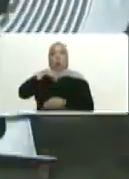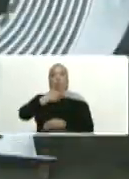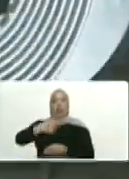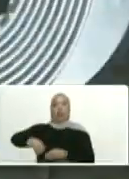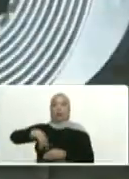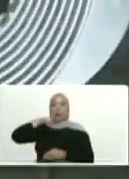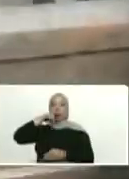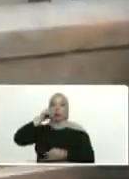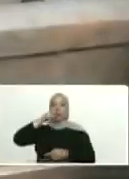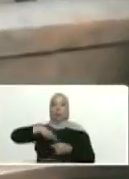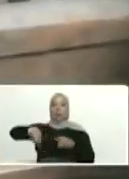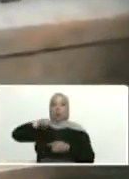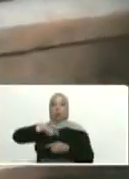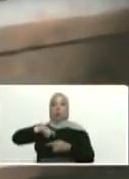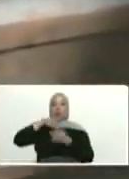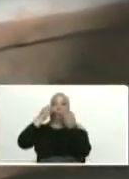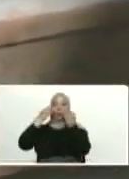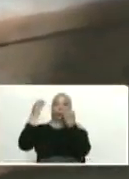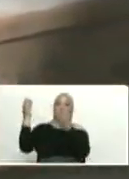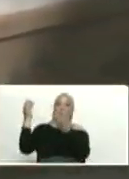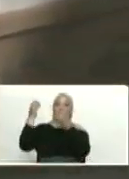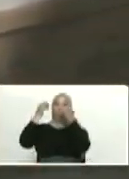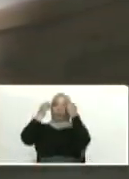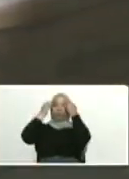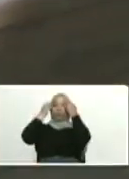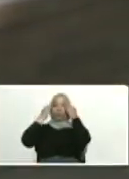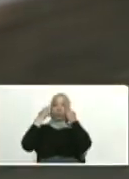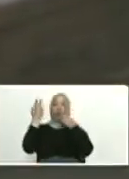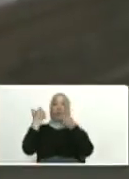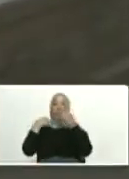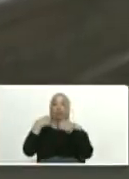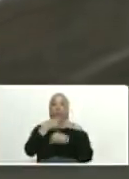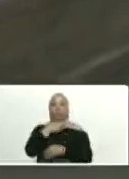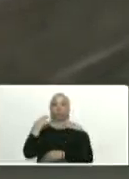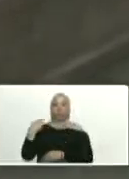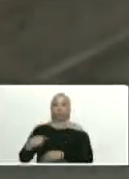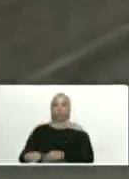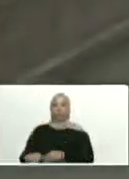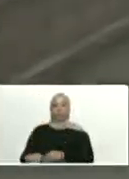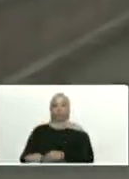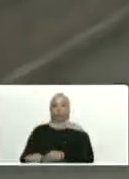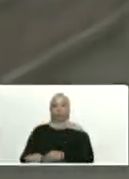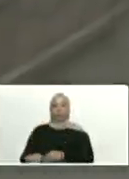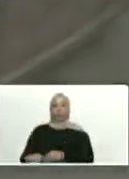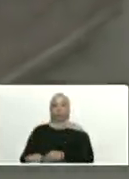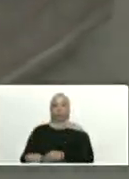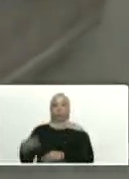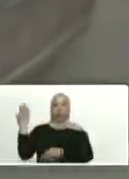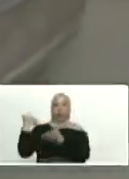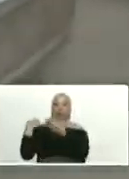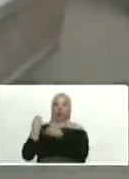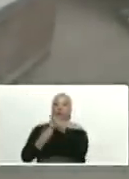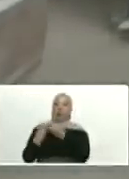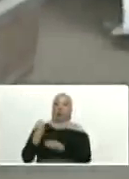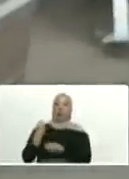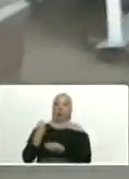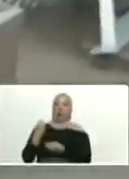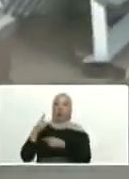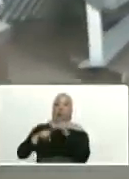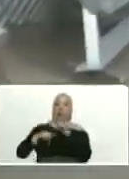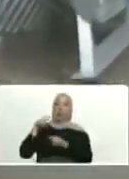presidente este codo era importado de China de China el hecho de qué material aluminio